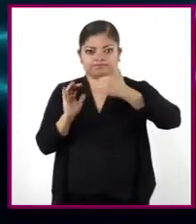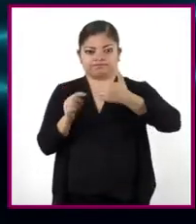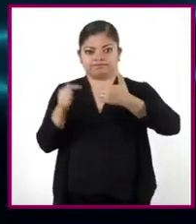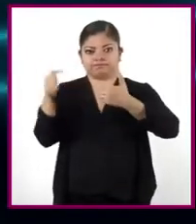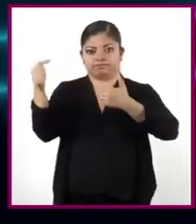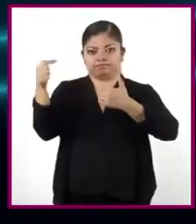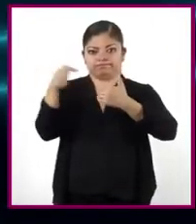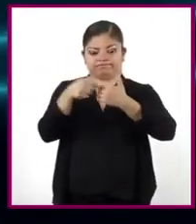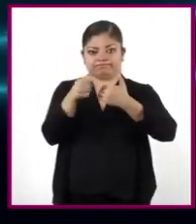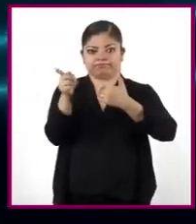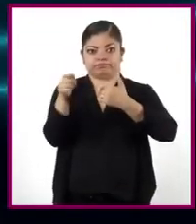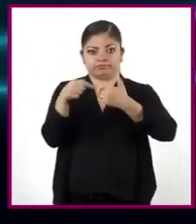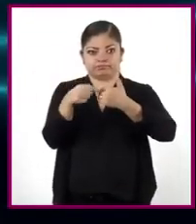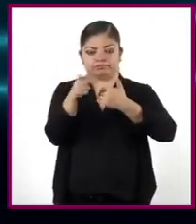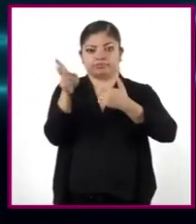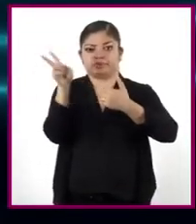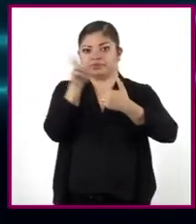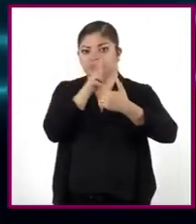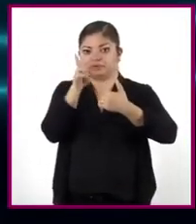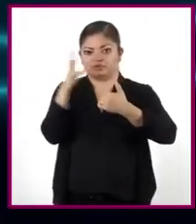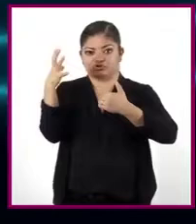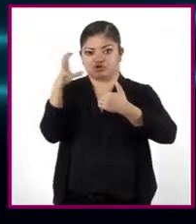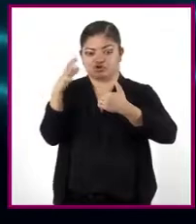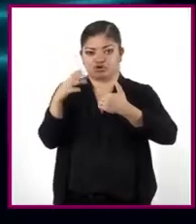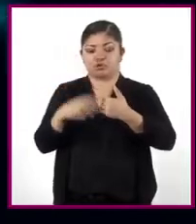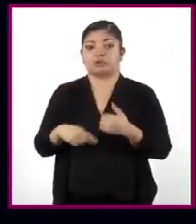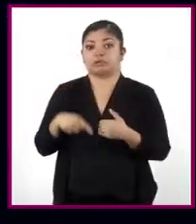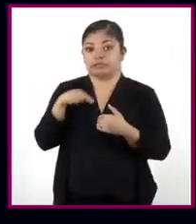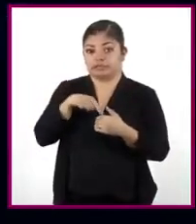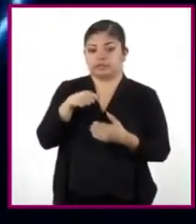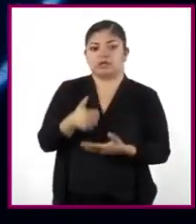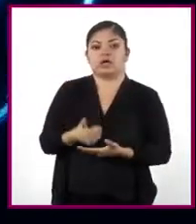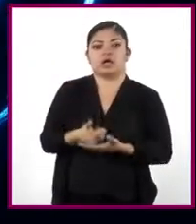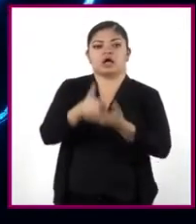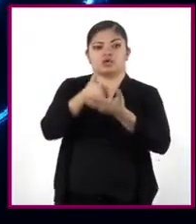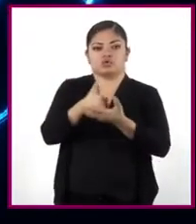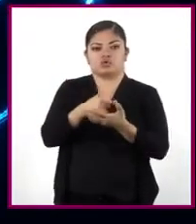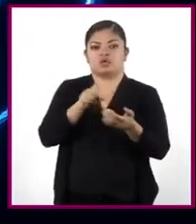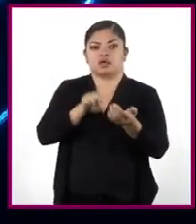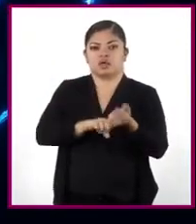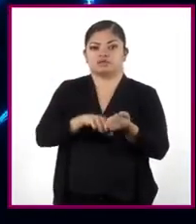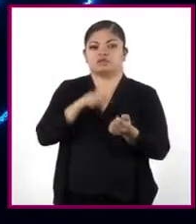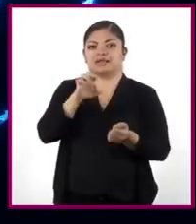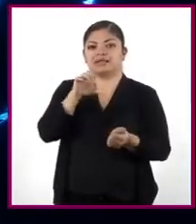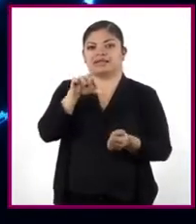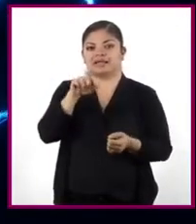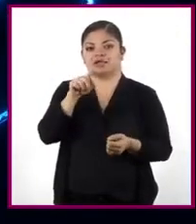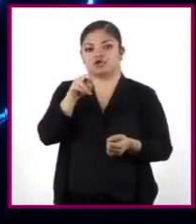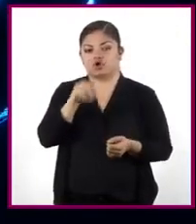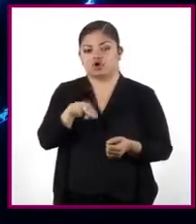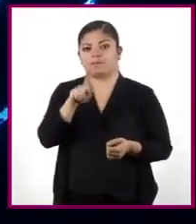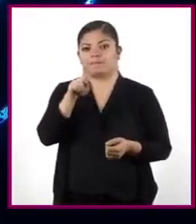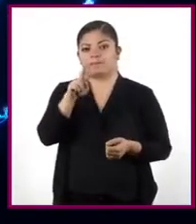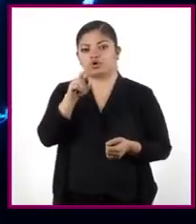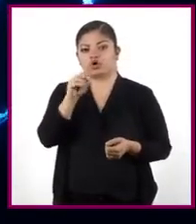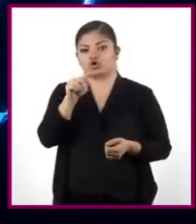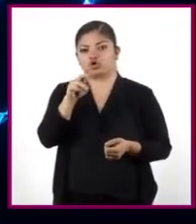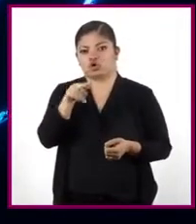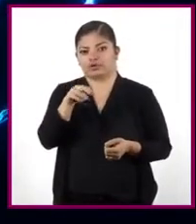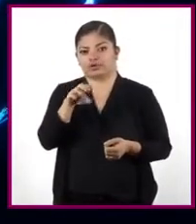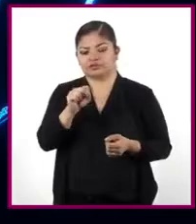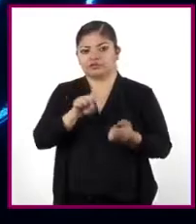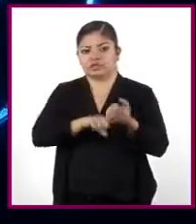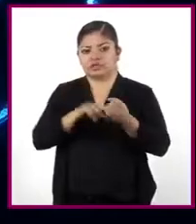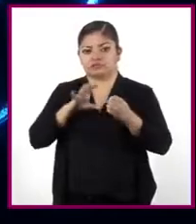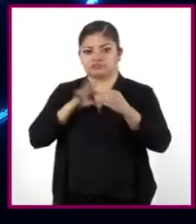magnético terrestre y el viento solar. Esta capa hace que los electrones y los protones del viento solar queden atrapados